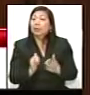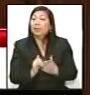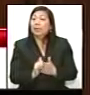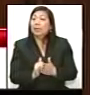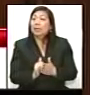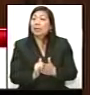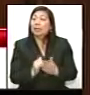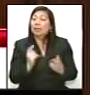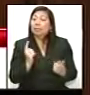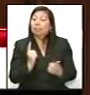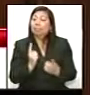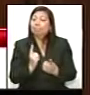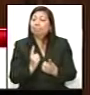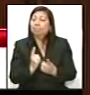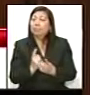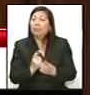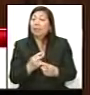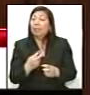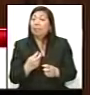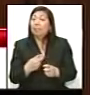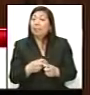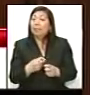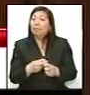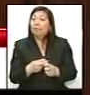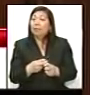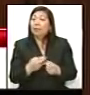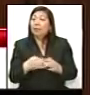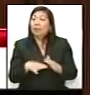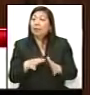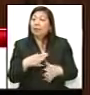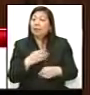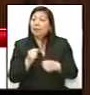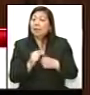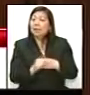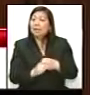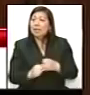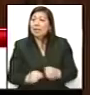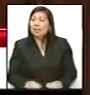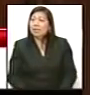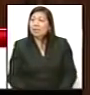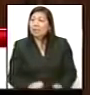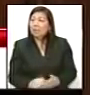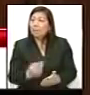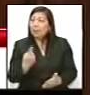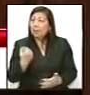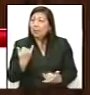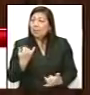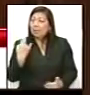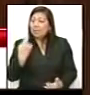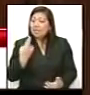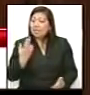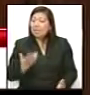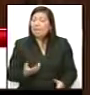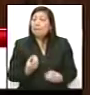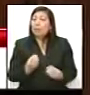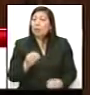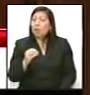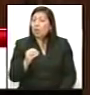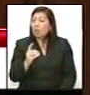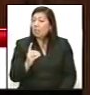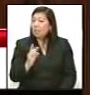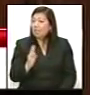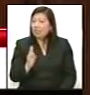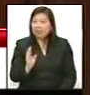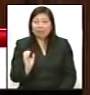una afrenta gravísima al interés nacional. Y que por esa razón, porque Odebrecht no